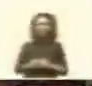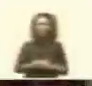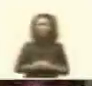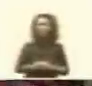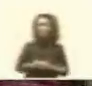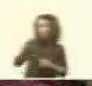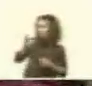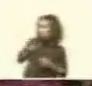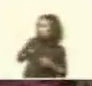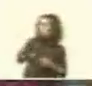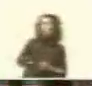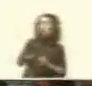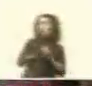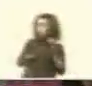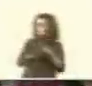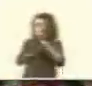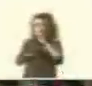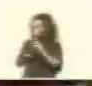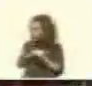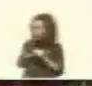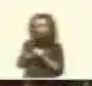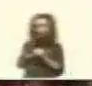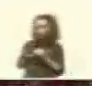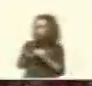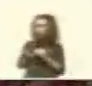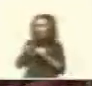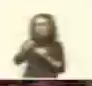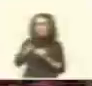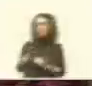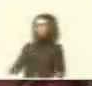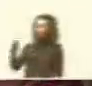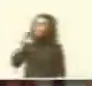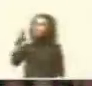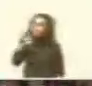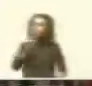Sus suelazos millonarios lo han tocado.